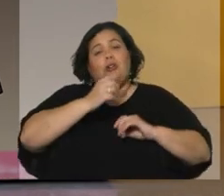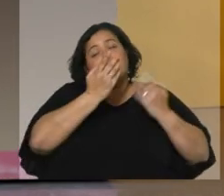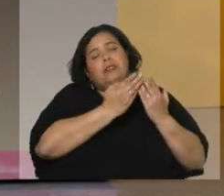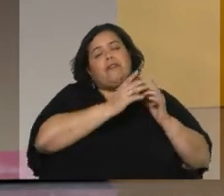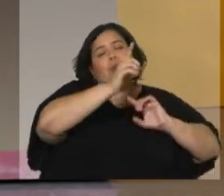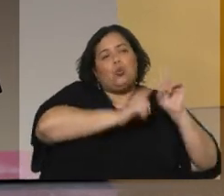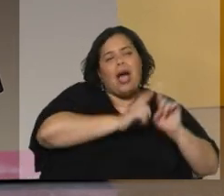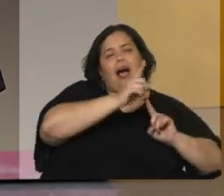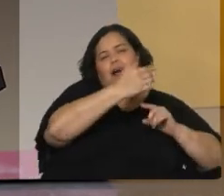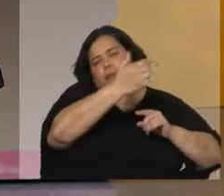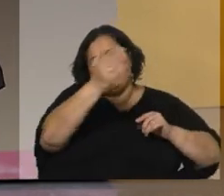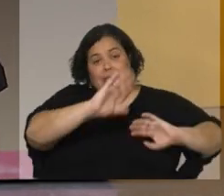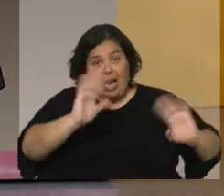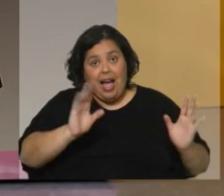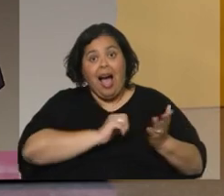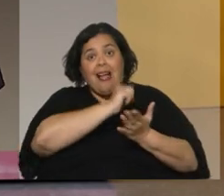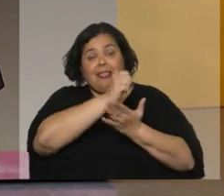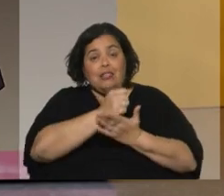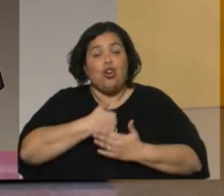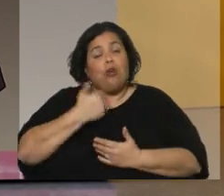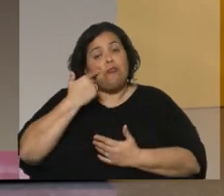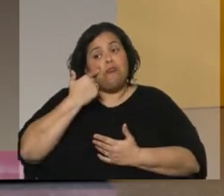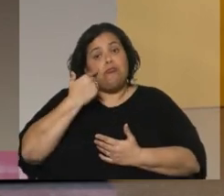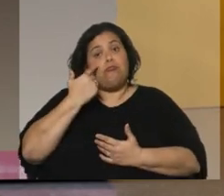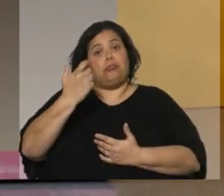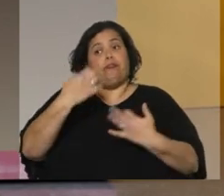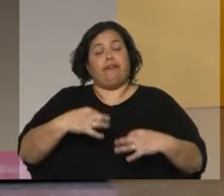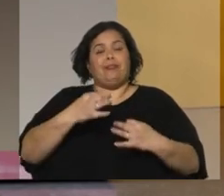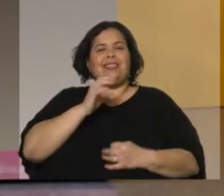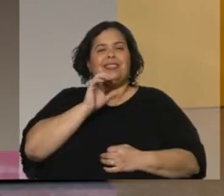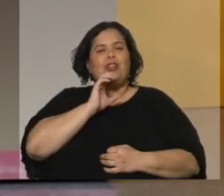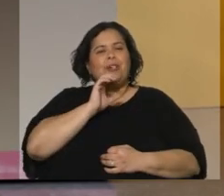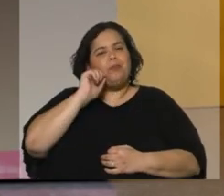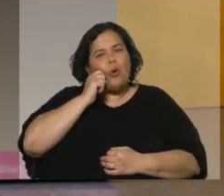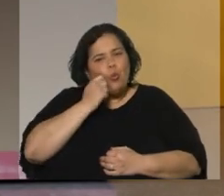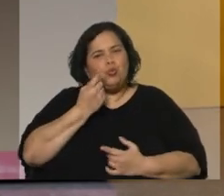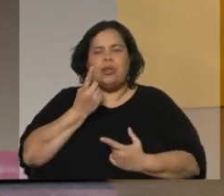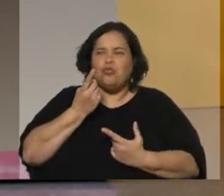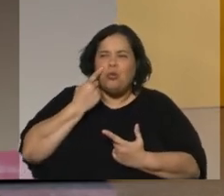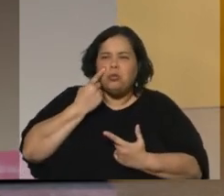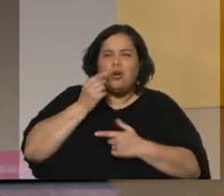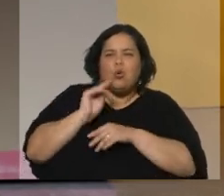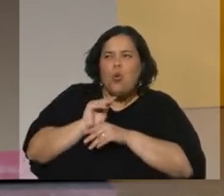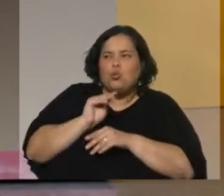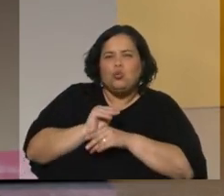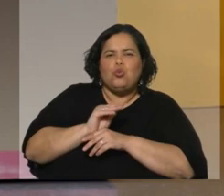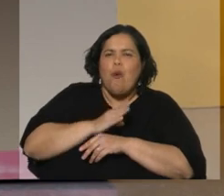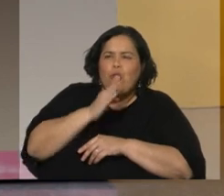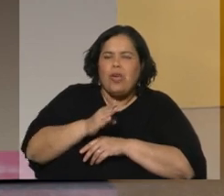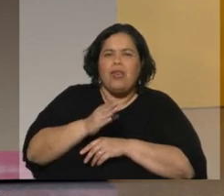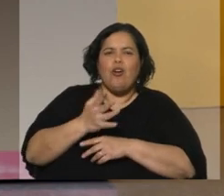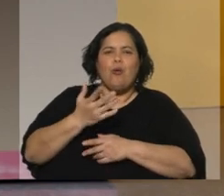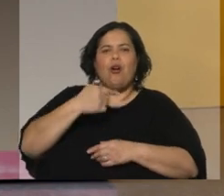cosas Hasta que empecé a descubrir que me gustaba el humor y encontré una especie de curso de estándar cosas muy rara